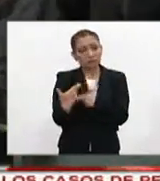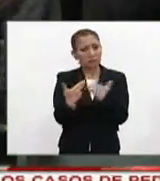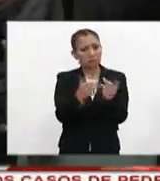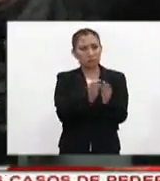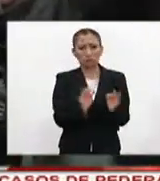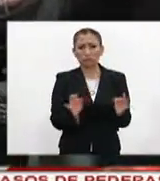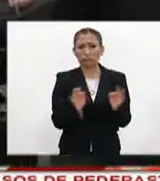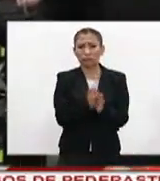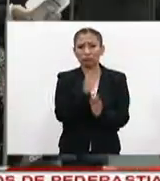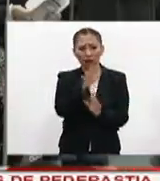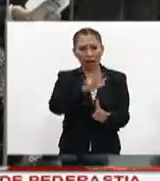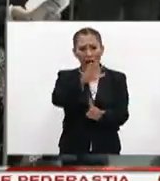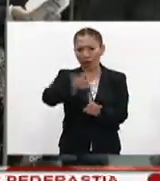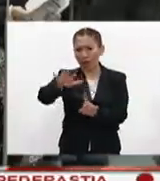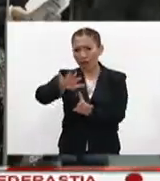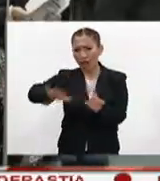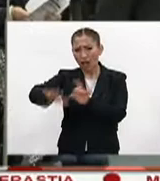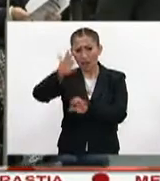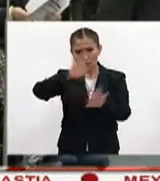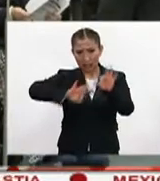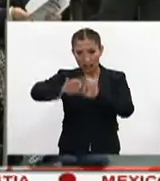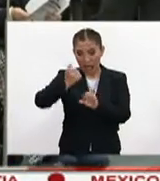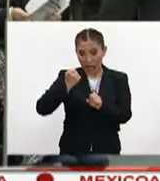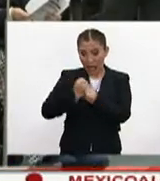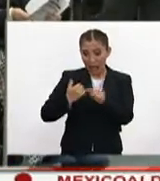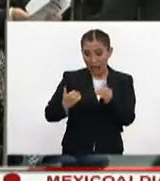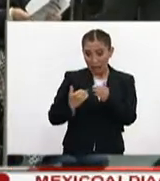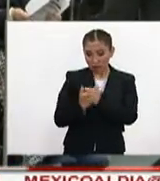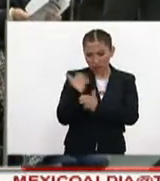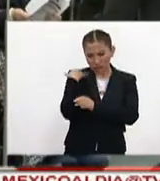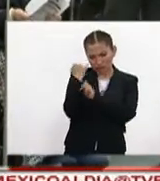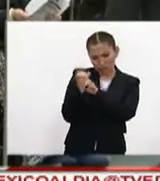muy importante en muchas áreas de la física. Durante los últimos años se dedicó a